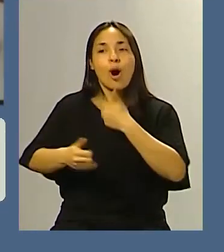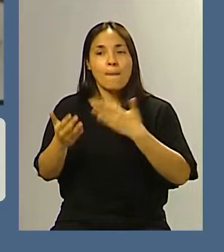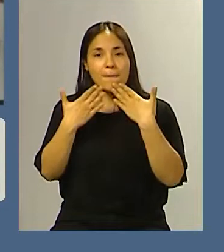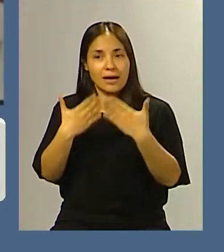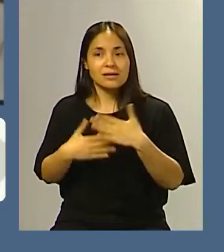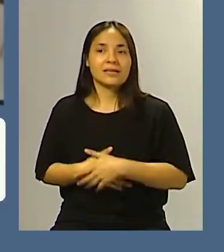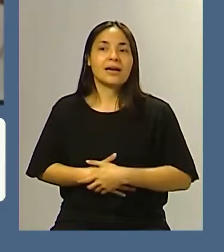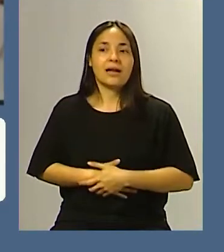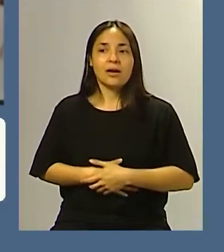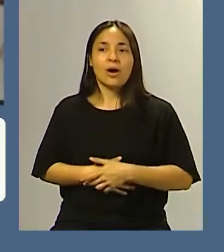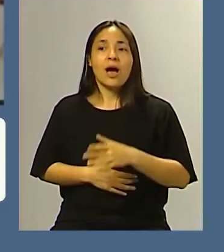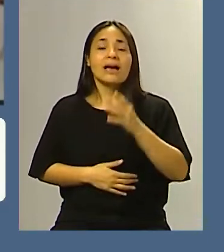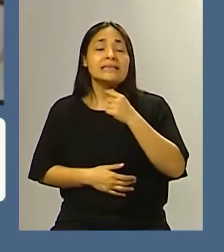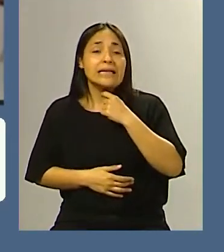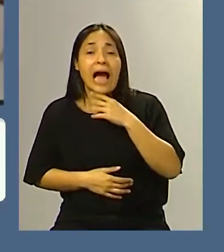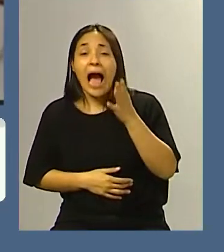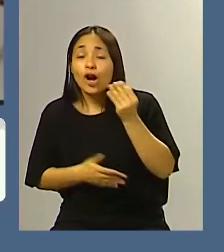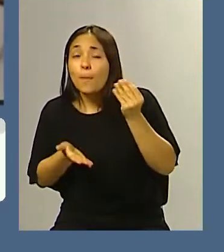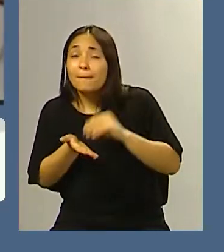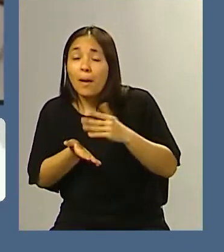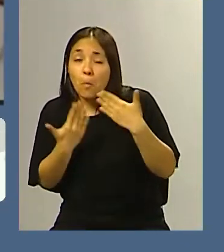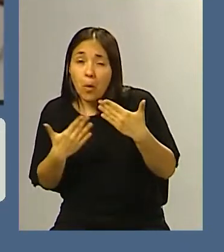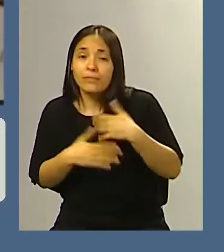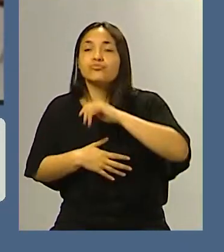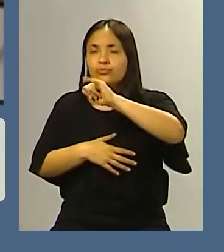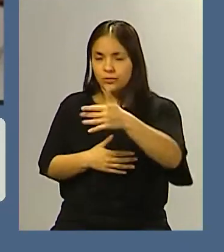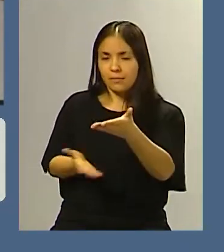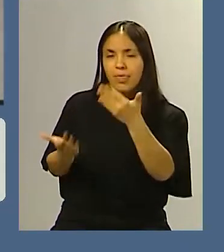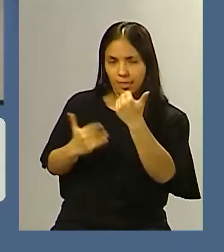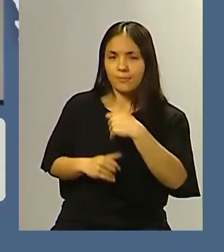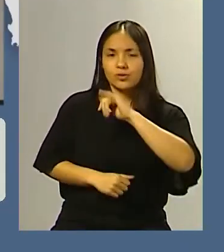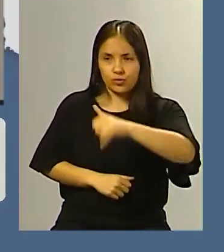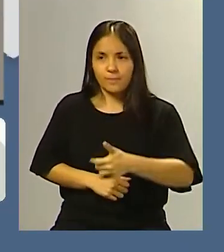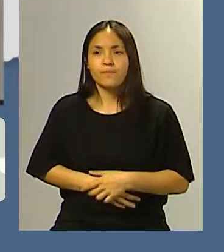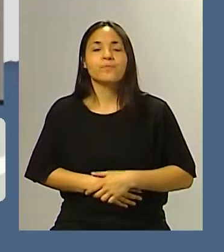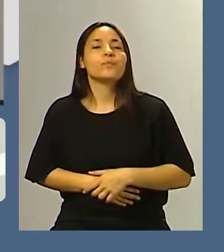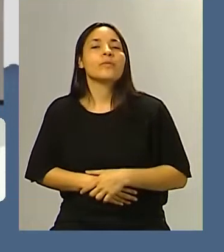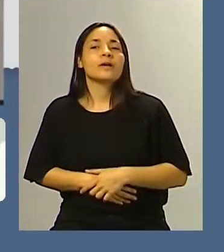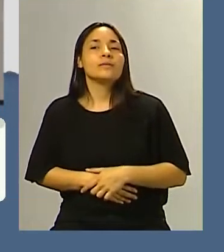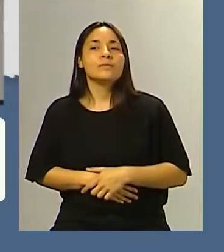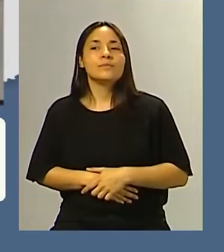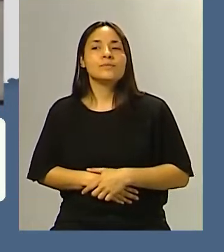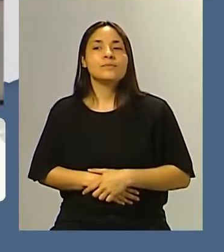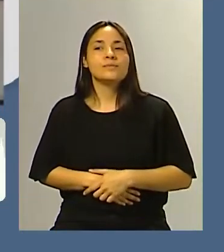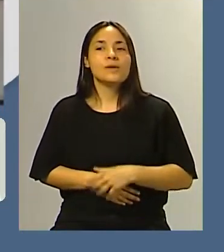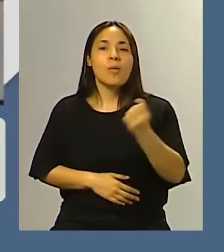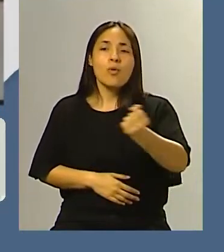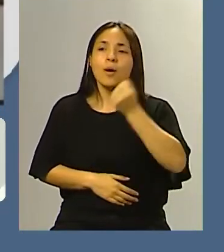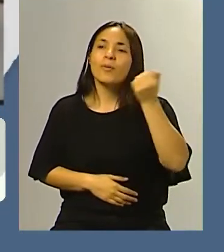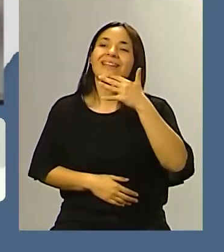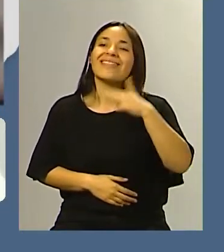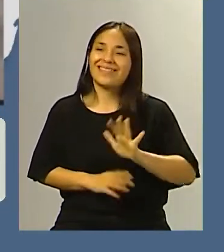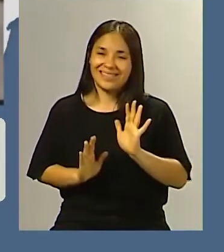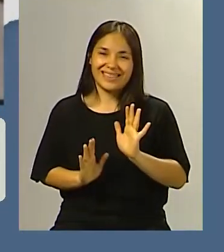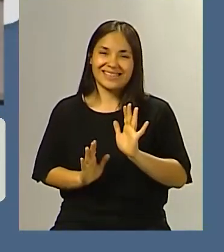placer poder hablar con usted. ¿Puedo terminar con una cuestión? Dígame. La idea que hay que entender algo cuando